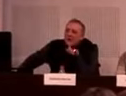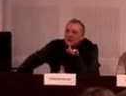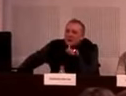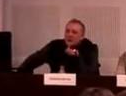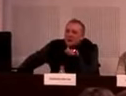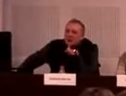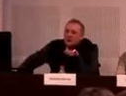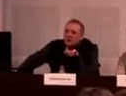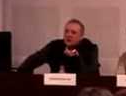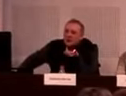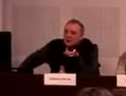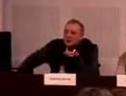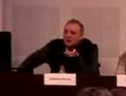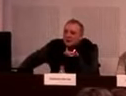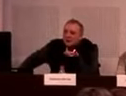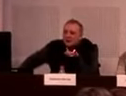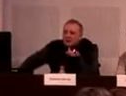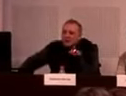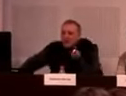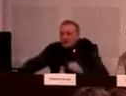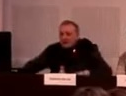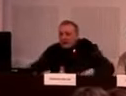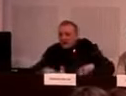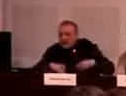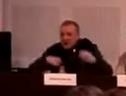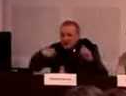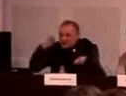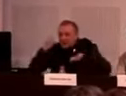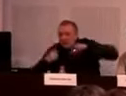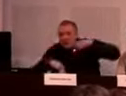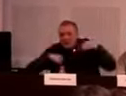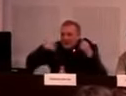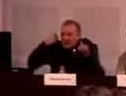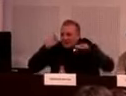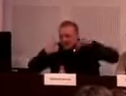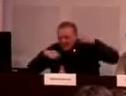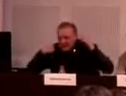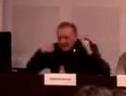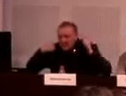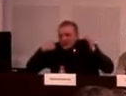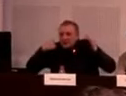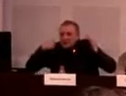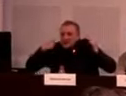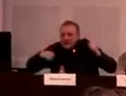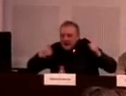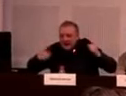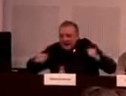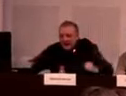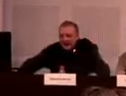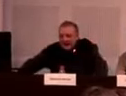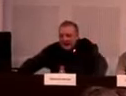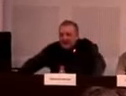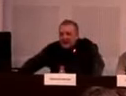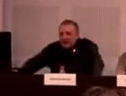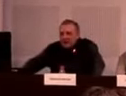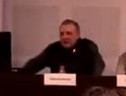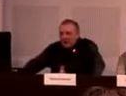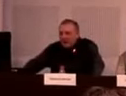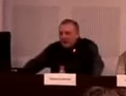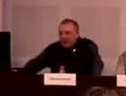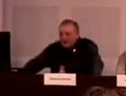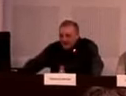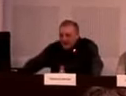la boca, porque yo sí que lo noto. Entonces, seguramente, claro, o sea, es un compendio así de sensaciones que